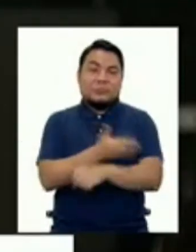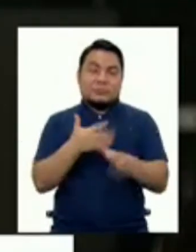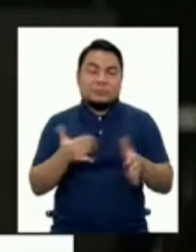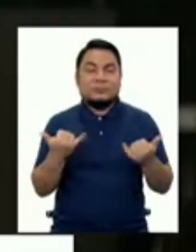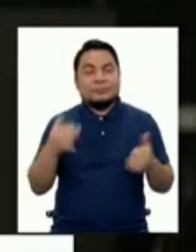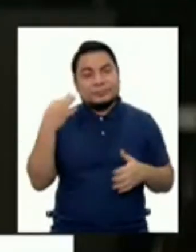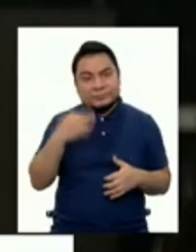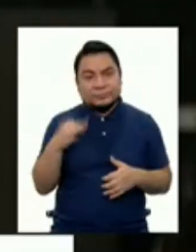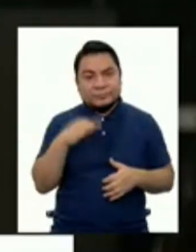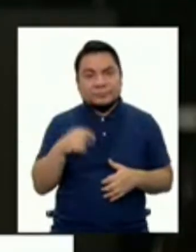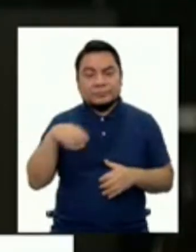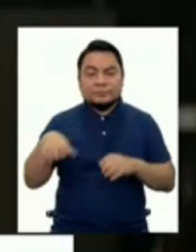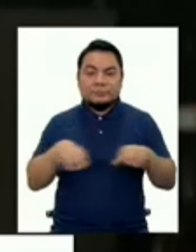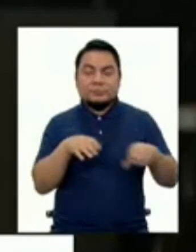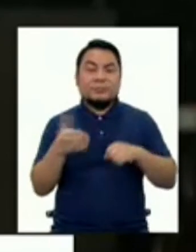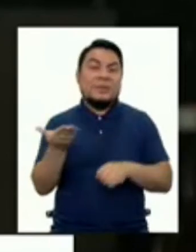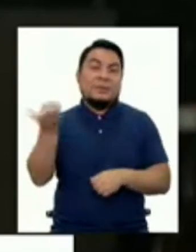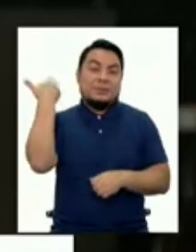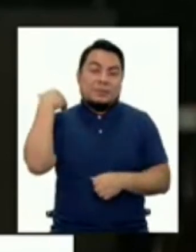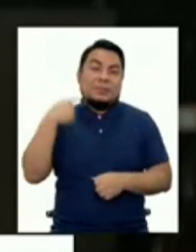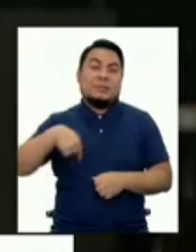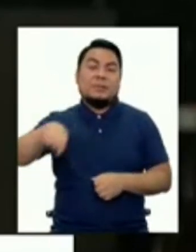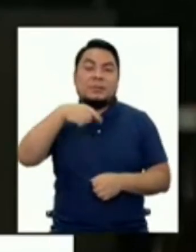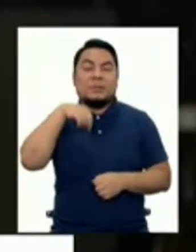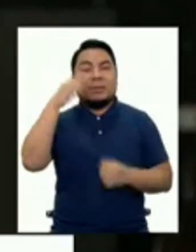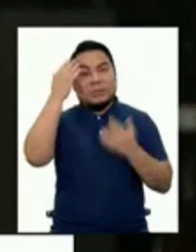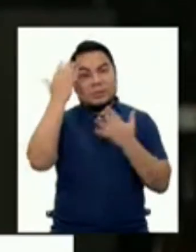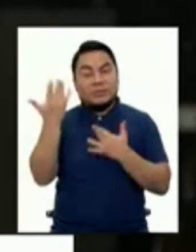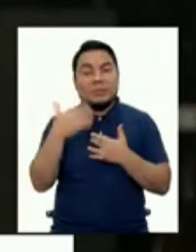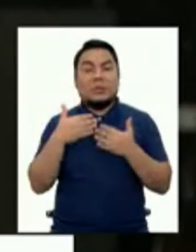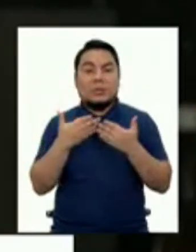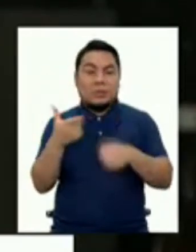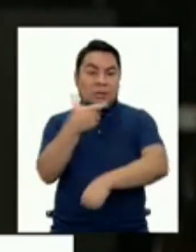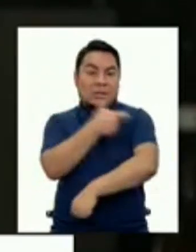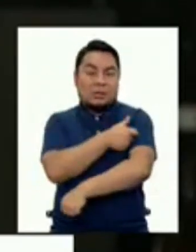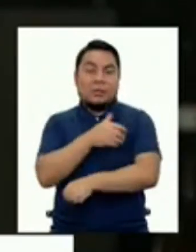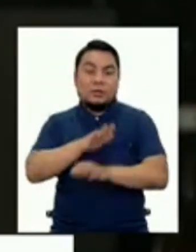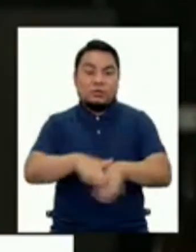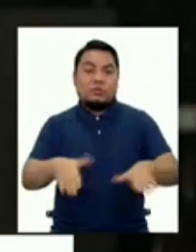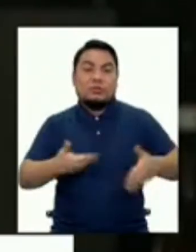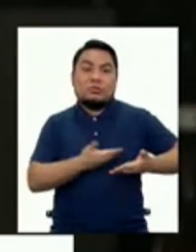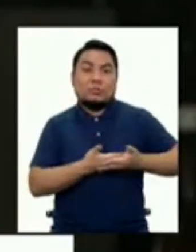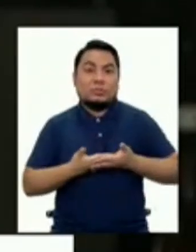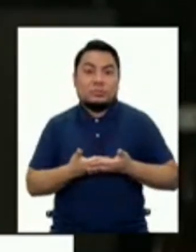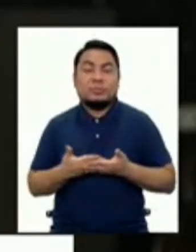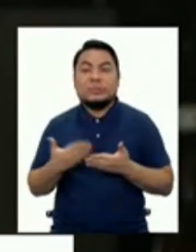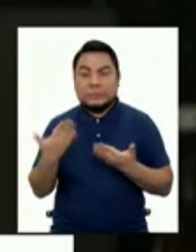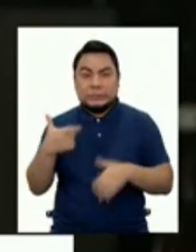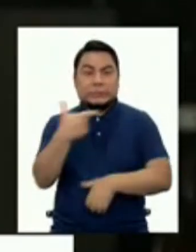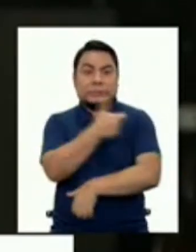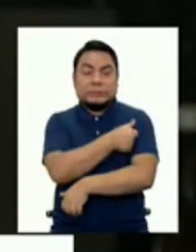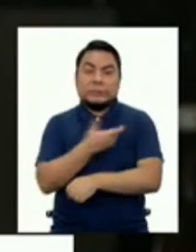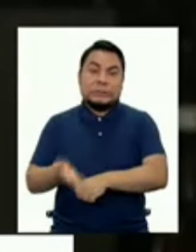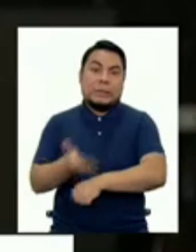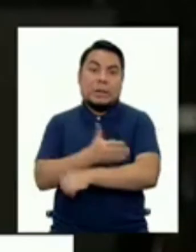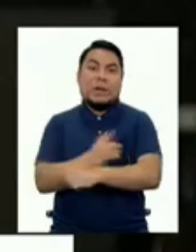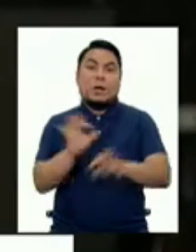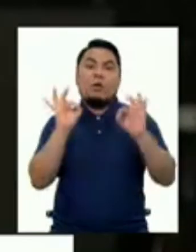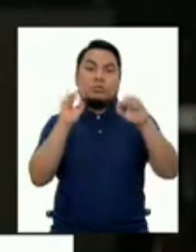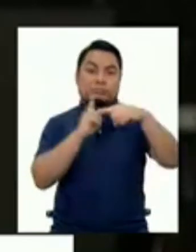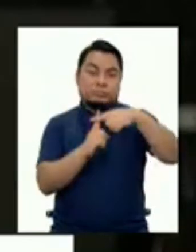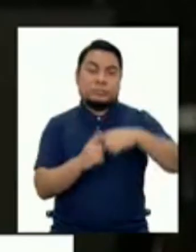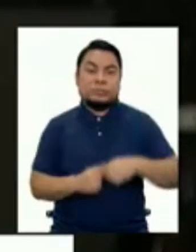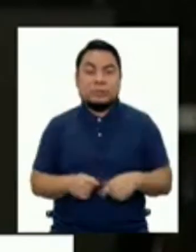como siempre lo hemos hecho en el pasado, esperamos que nuestras coberturas vacunales para nuestras niñas y niños sean óptimos.